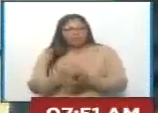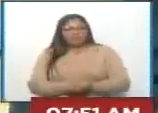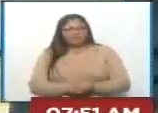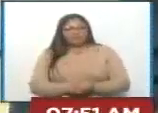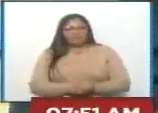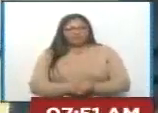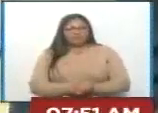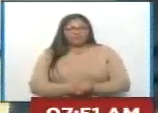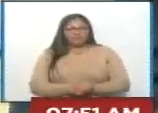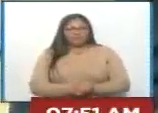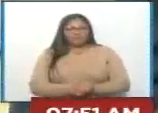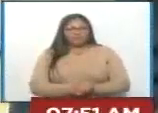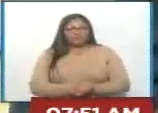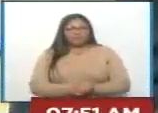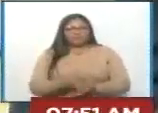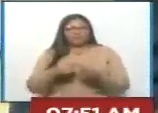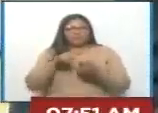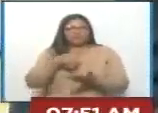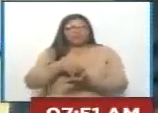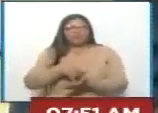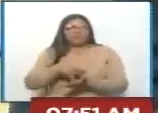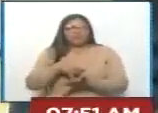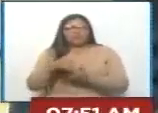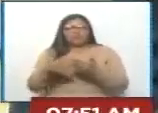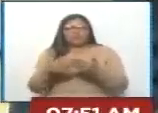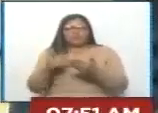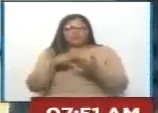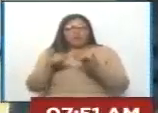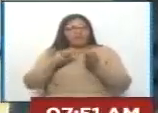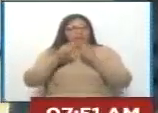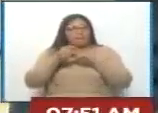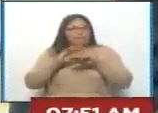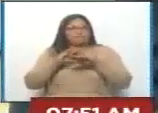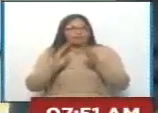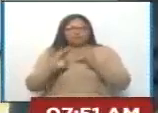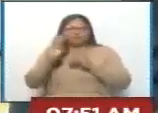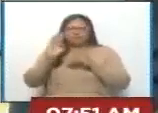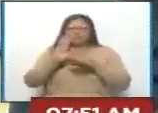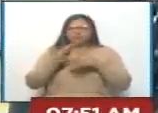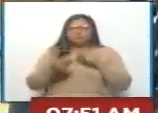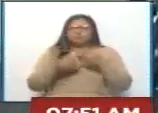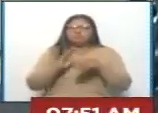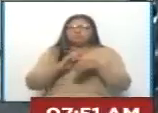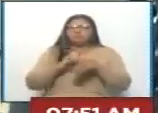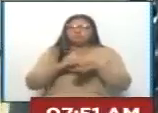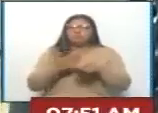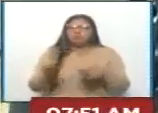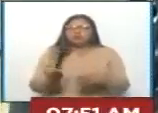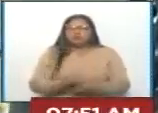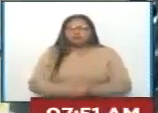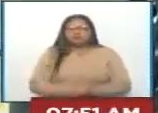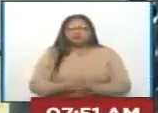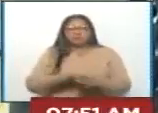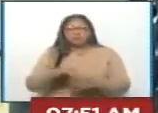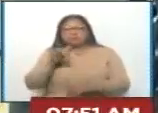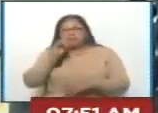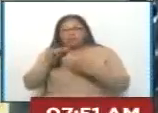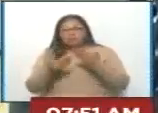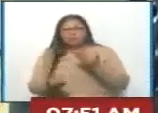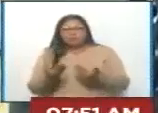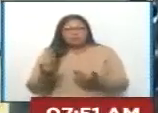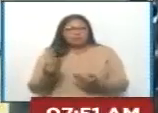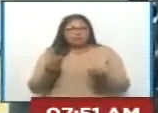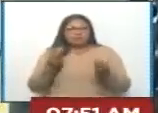importantes. Esa es una fragilidad, la tasa de cambio. ¿Por qué aumenta la tasa de cambio? En primer lugar, porque hay una demanda importante